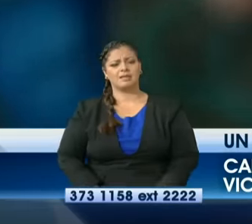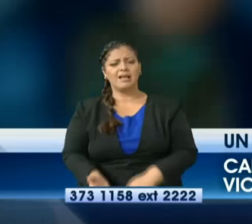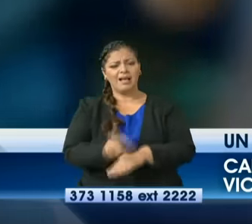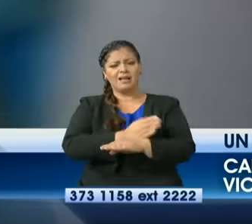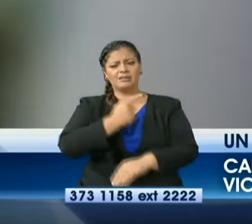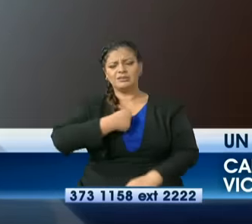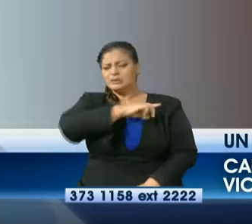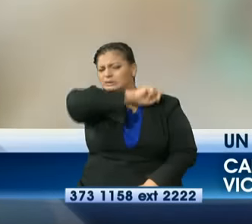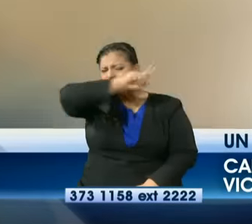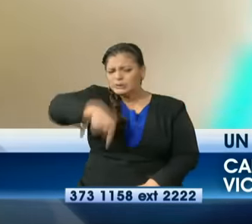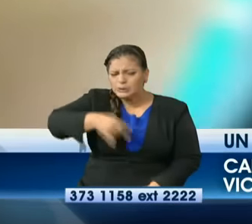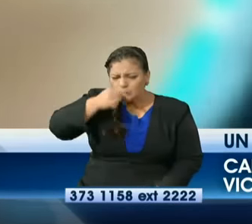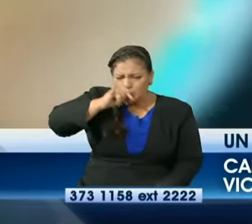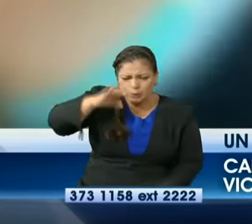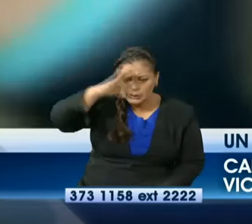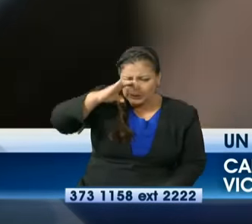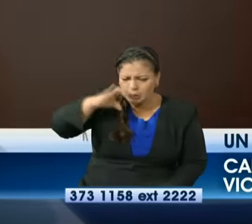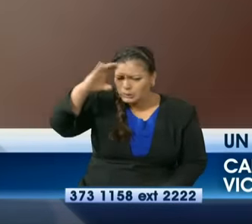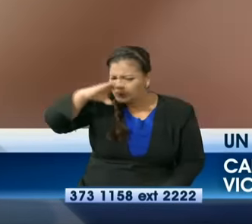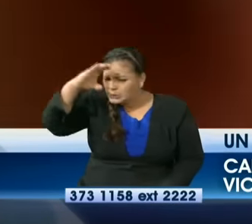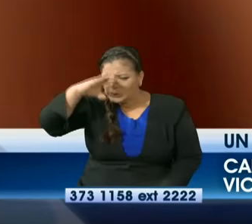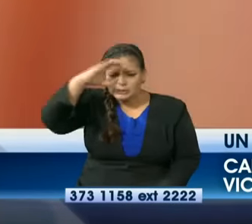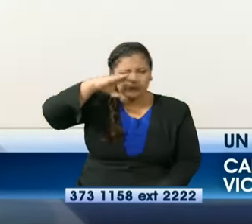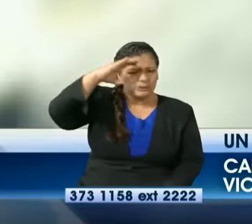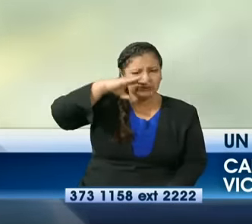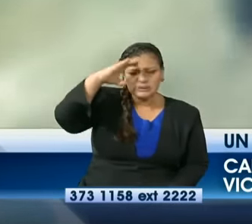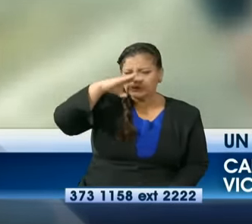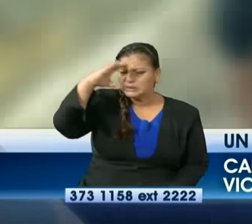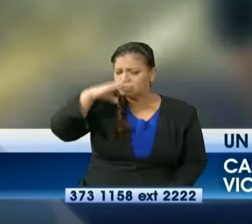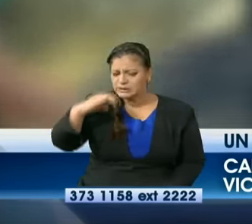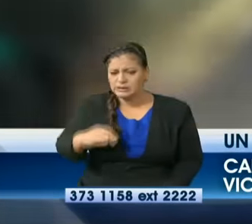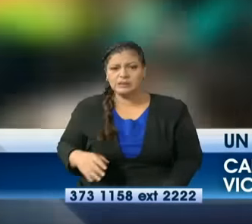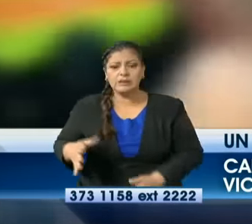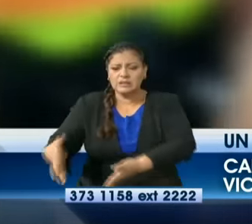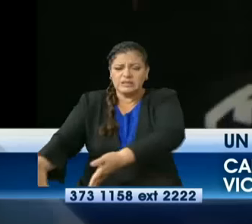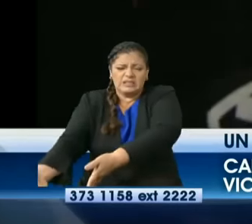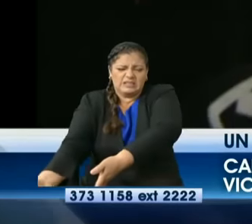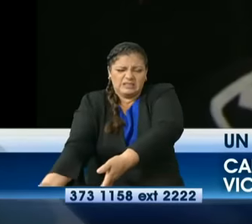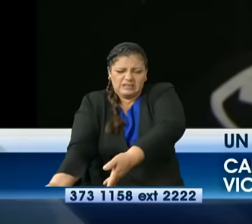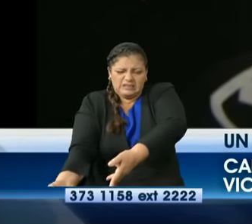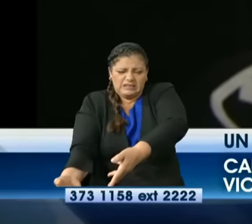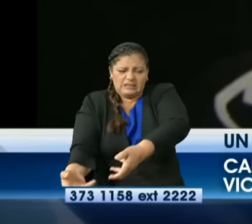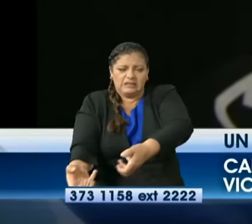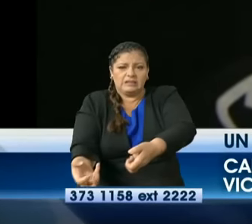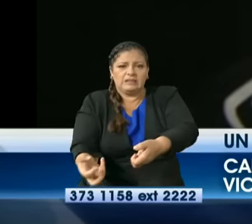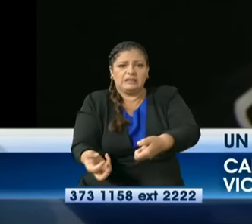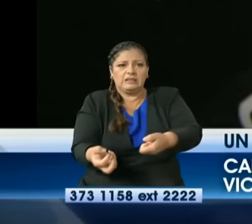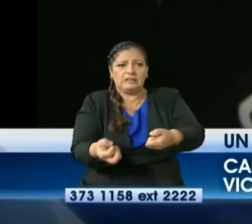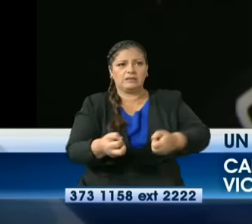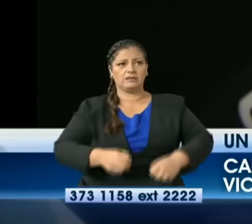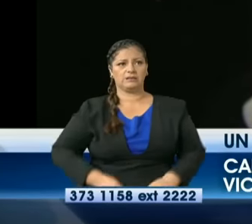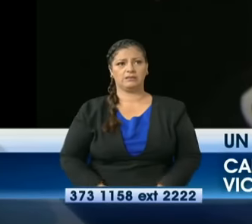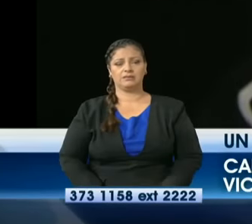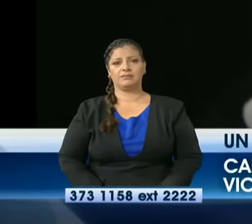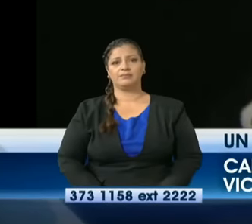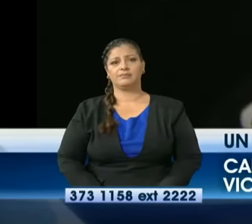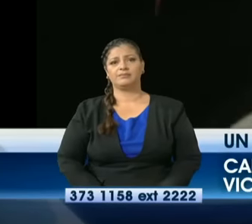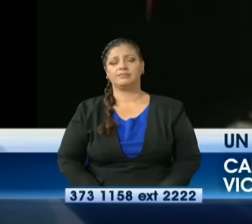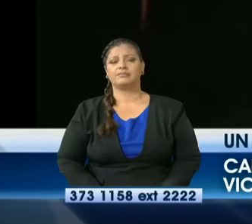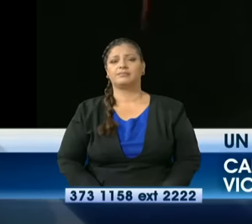el cadáver del niño, porque no lo encontraban los primos que estaban primero. Faltaba, como quien dice, más resistencia para